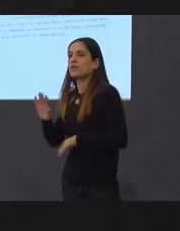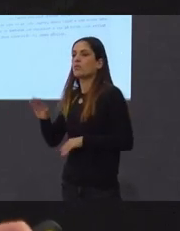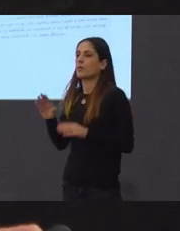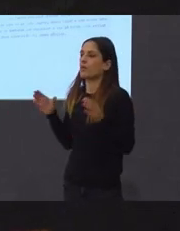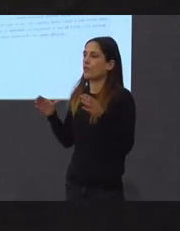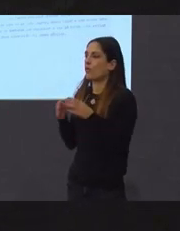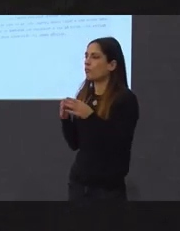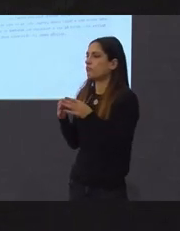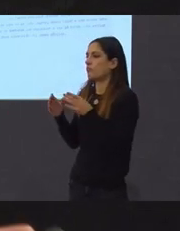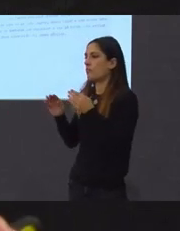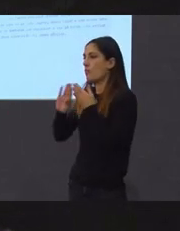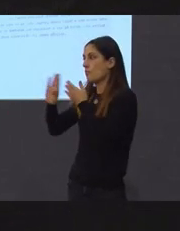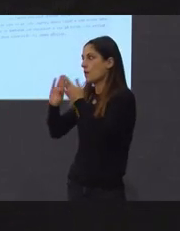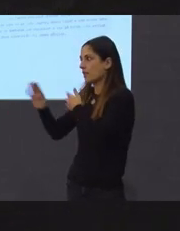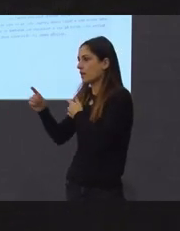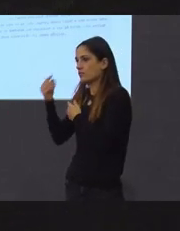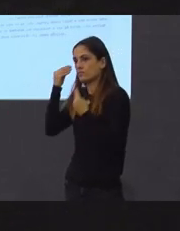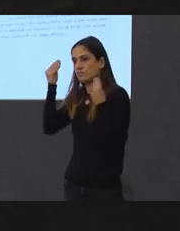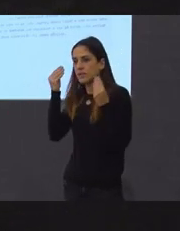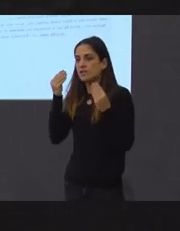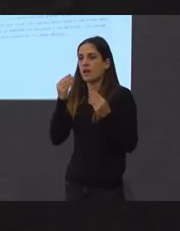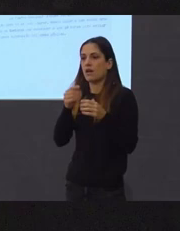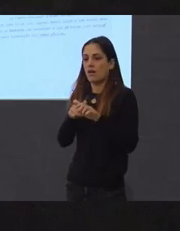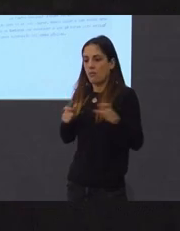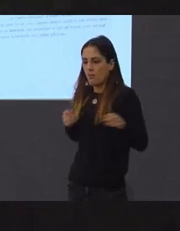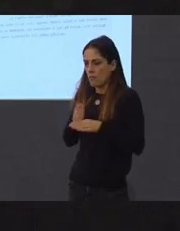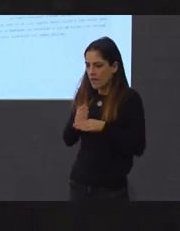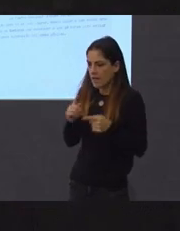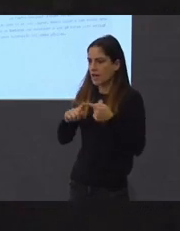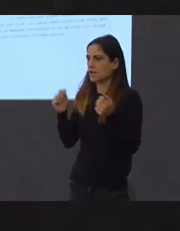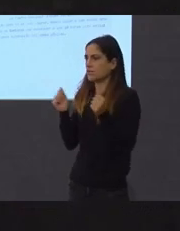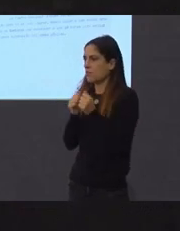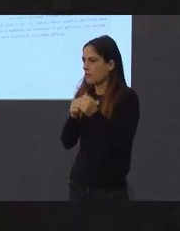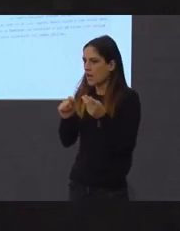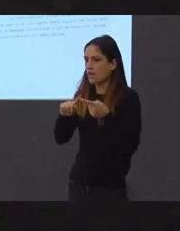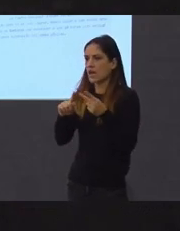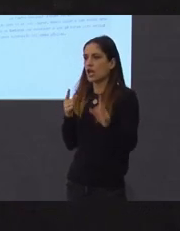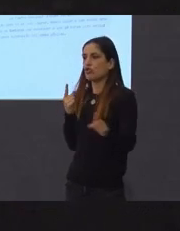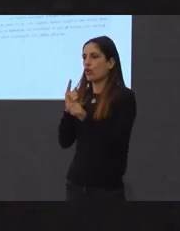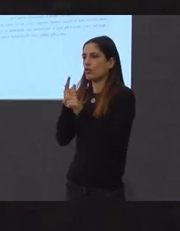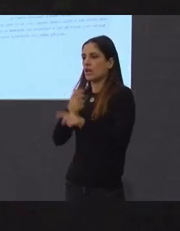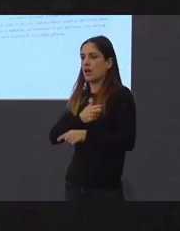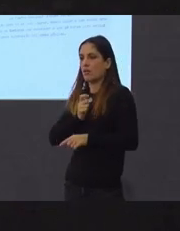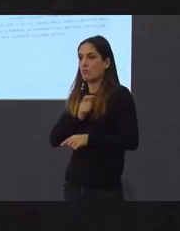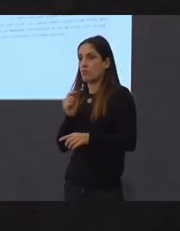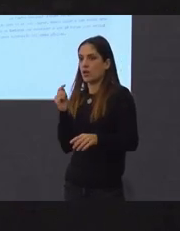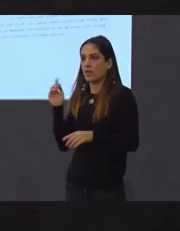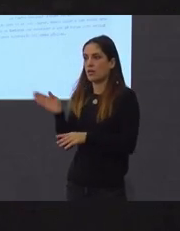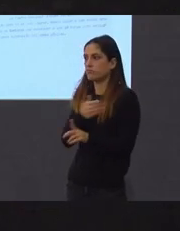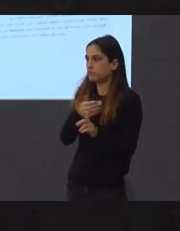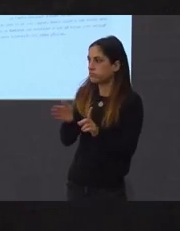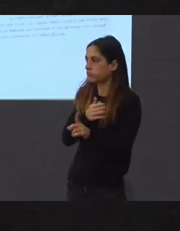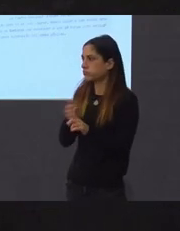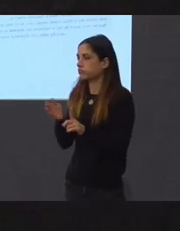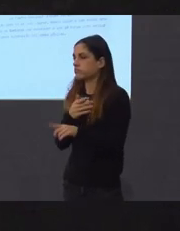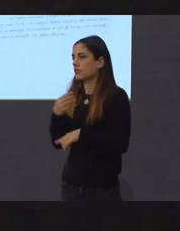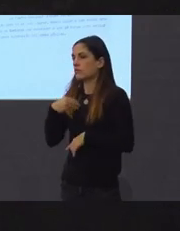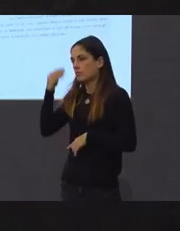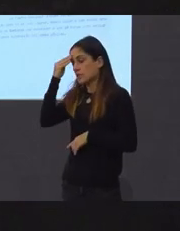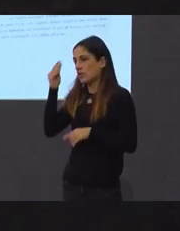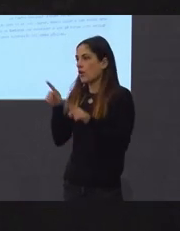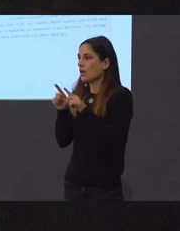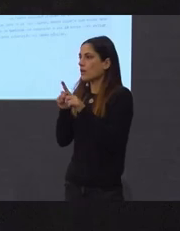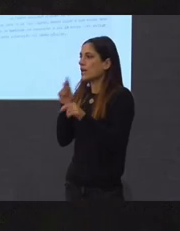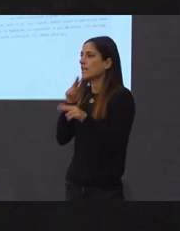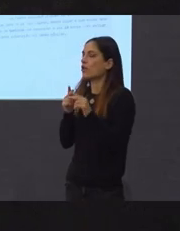azadas, paus, pedras, contra exército ou Garda Civil. Entón, as forzas eran moi desiguais. O pobo só ten o que Scott chamou as armas do débil